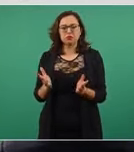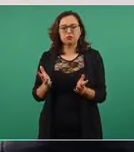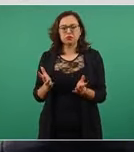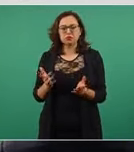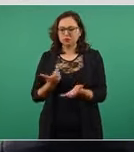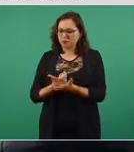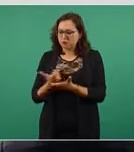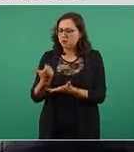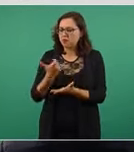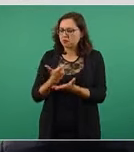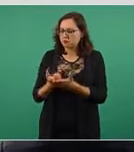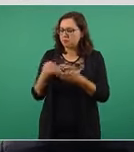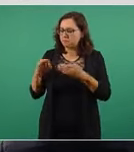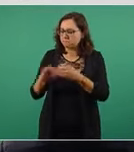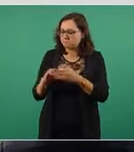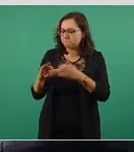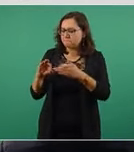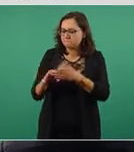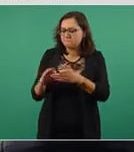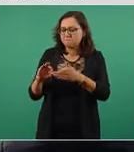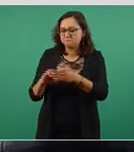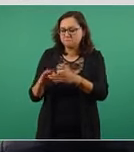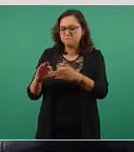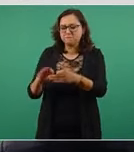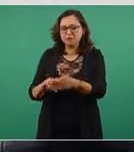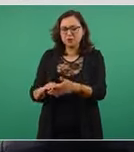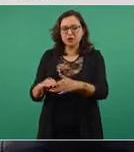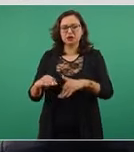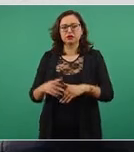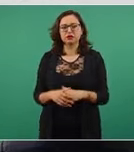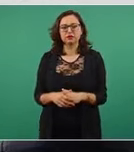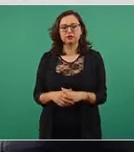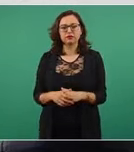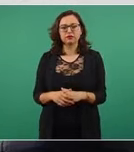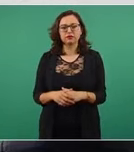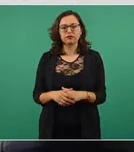o siquiera regularmente pagado,